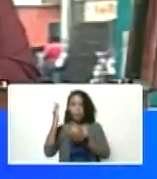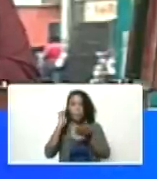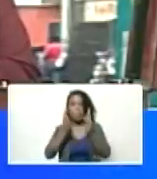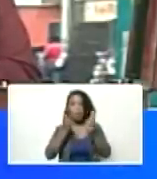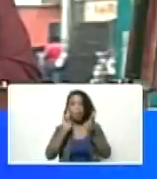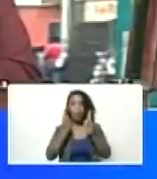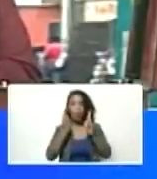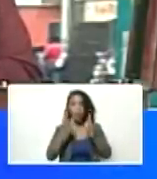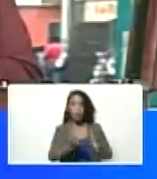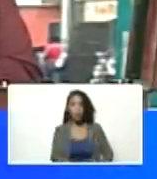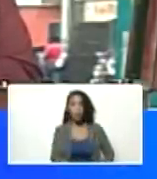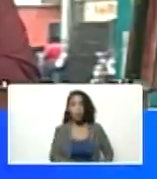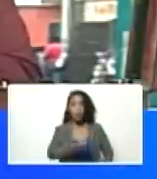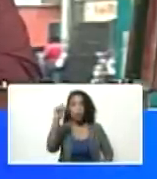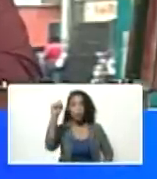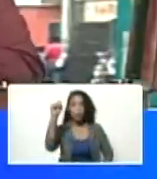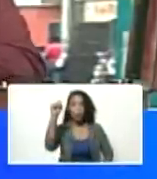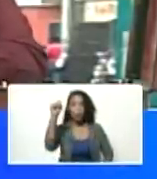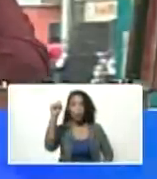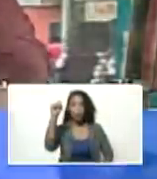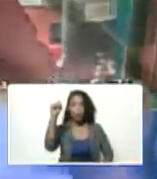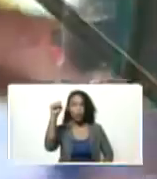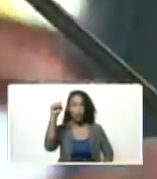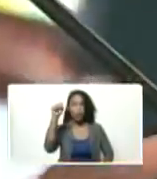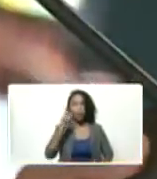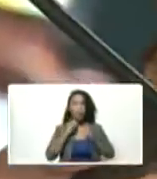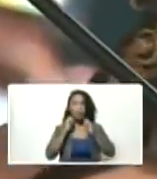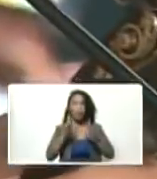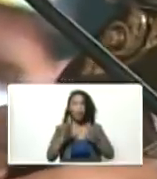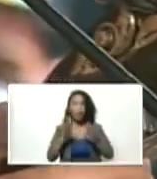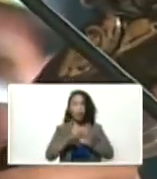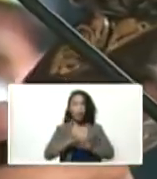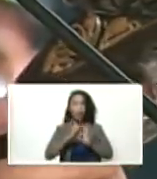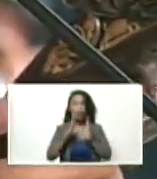del libertador, bueno, se perdieron por el mundo.